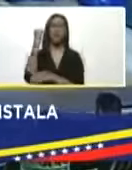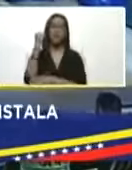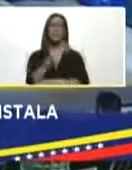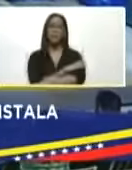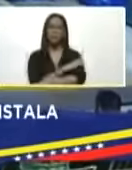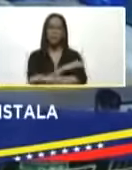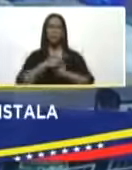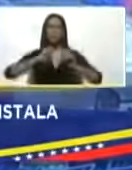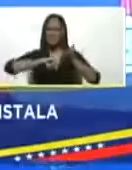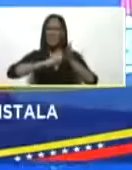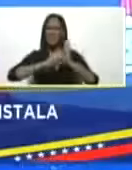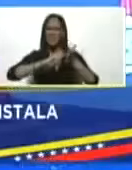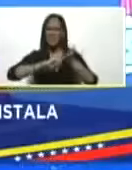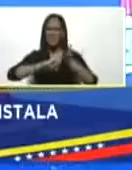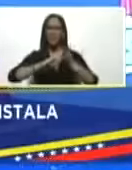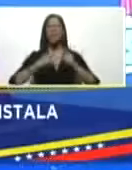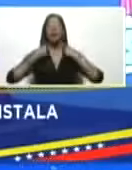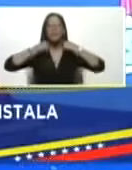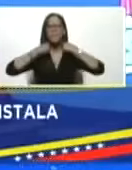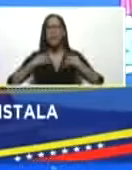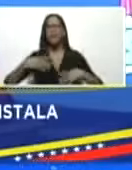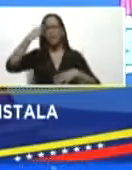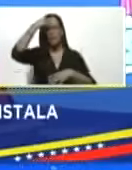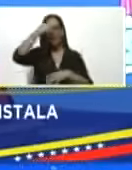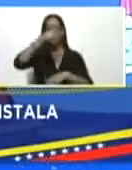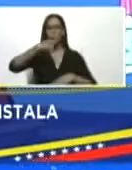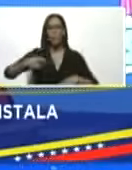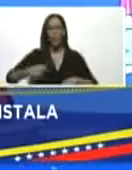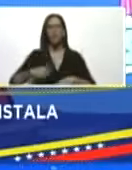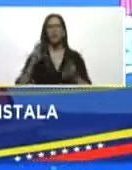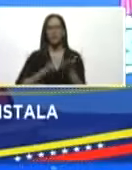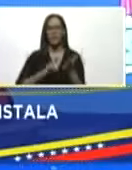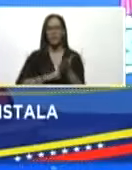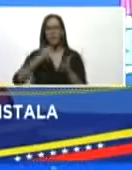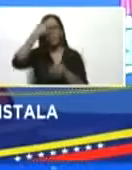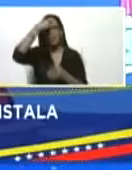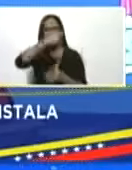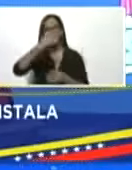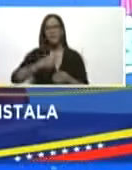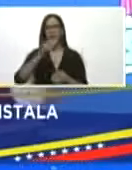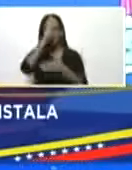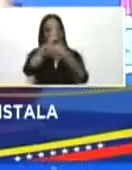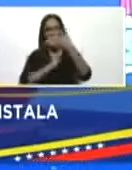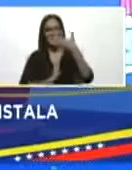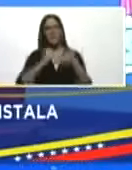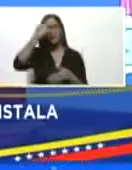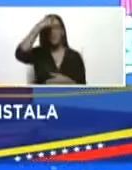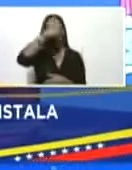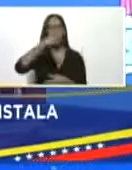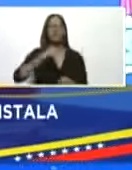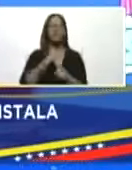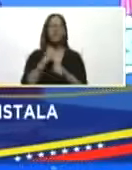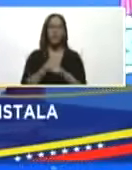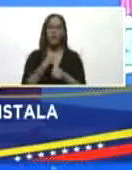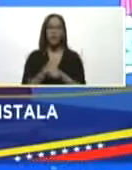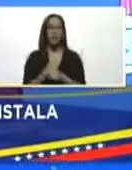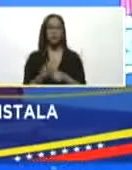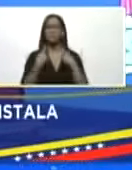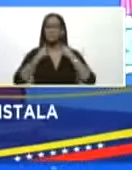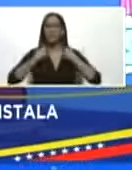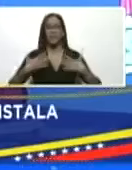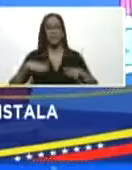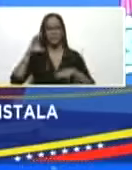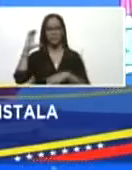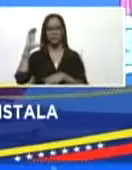oposición, derrota para el pueblo de a pie, para el pueblo de verdad, para el pueblo humilde, para el pueblo trabajador, derrota para el